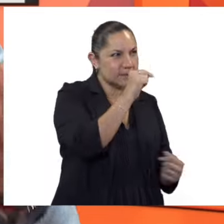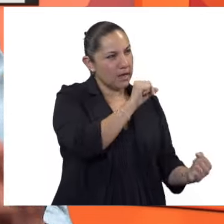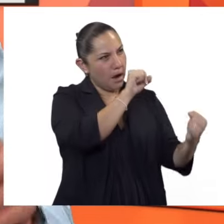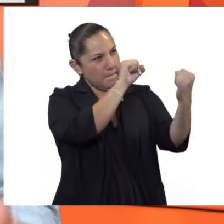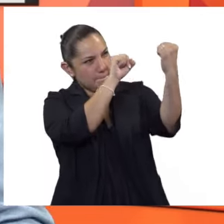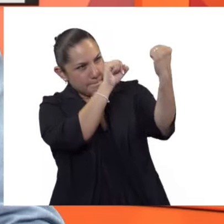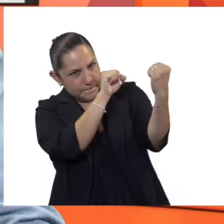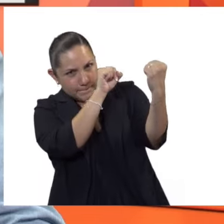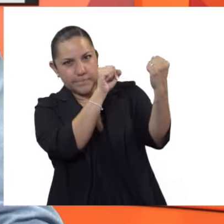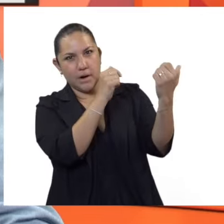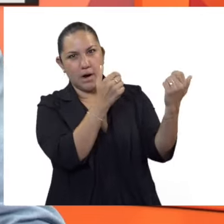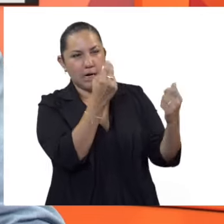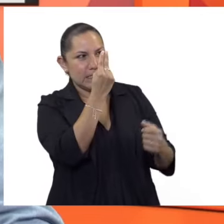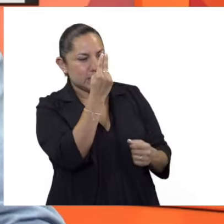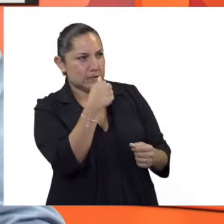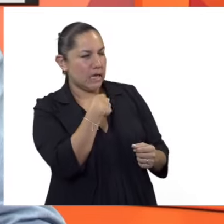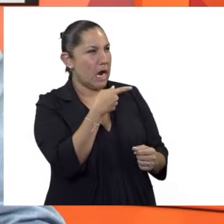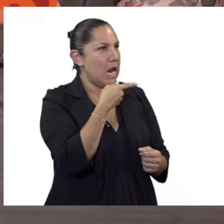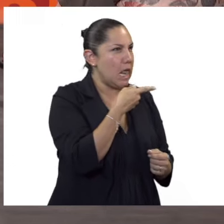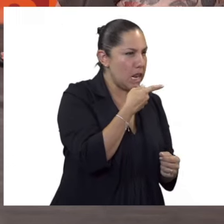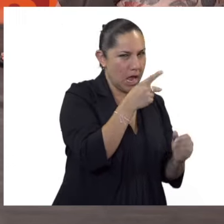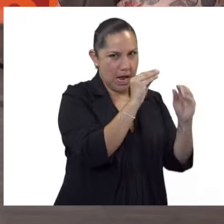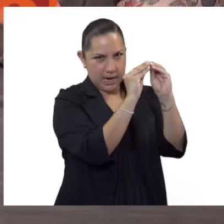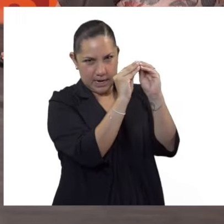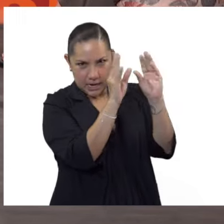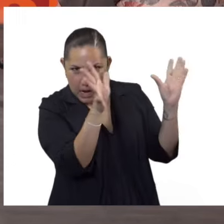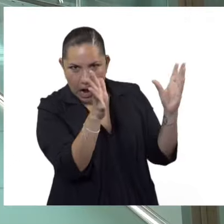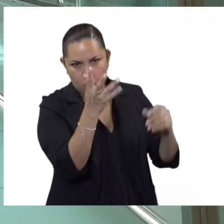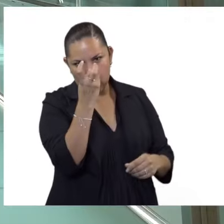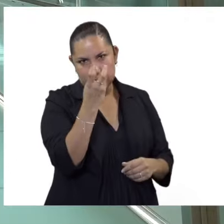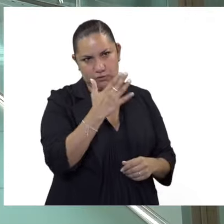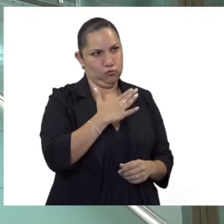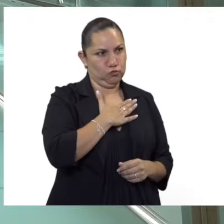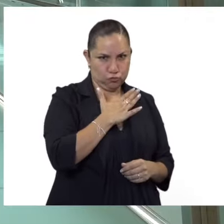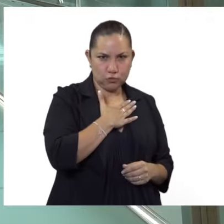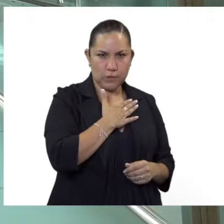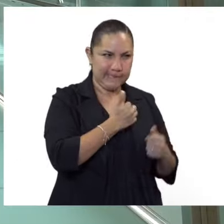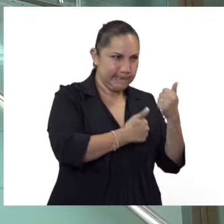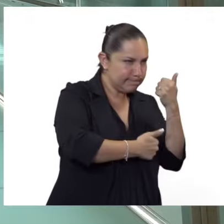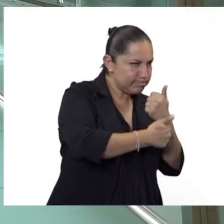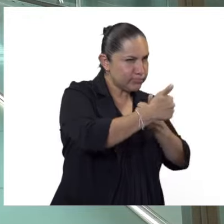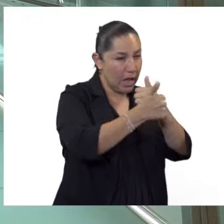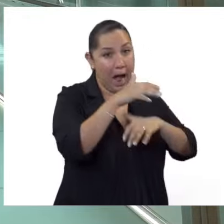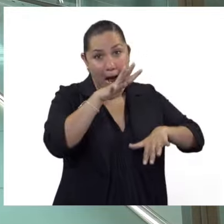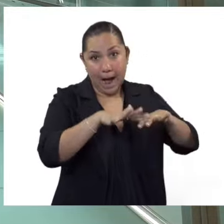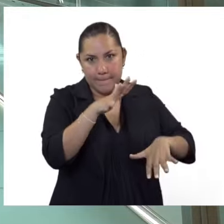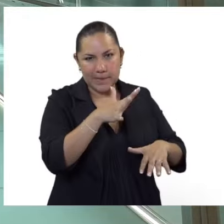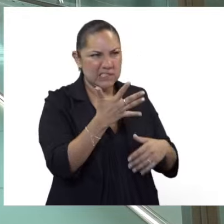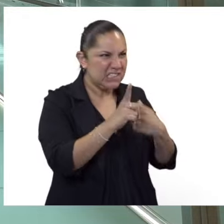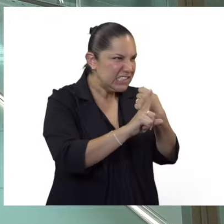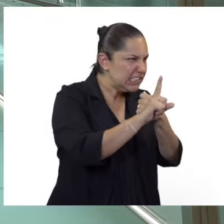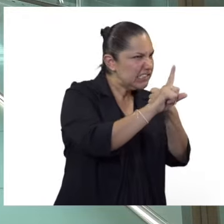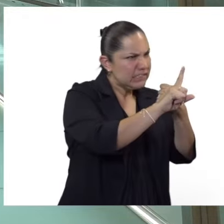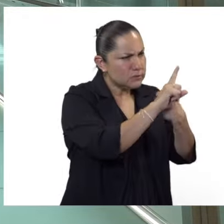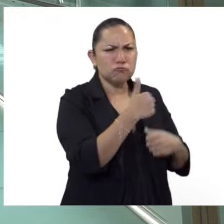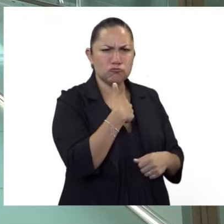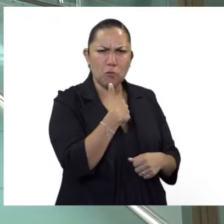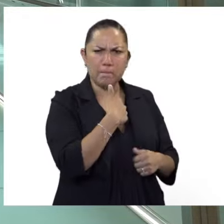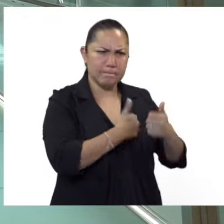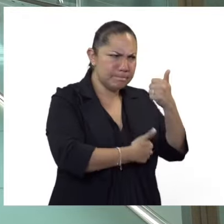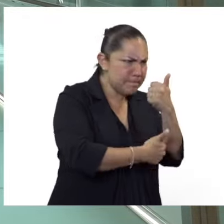enfrente y todo y claro día a día siempre me voy enfrentando los obstáculos a qué me